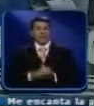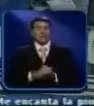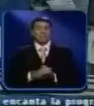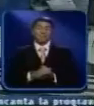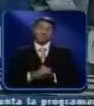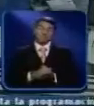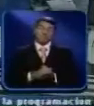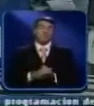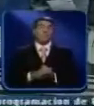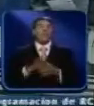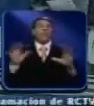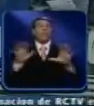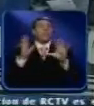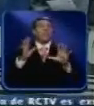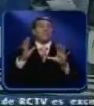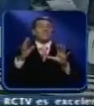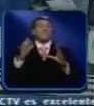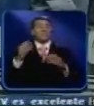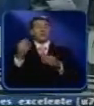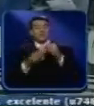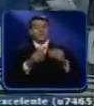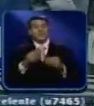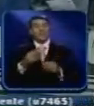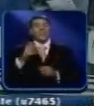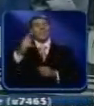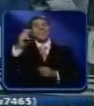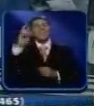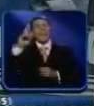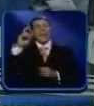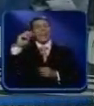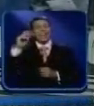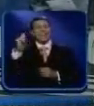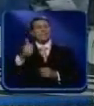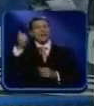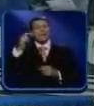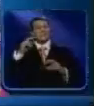En su décima edición llega el Tarantín con más de 120 expositores.